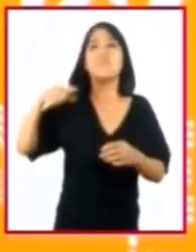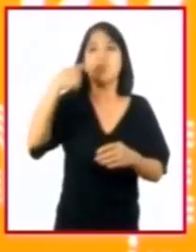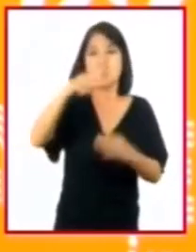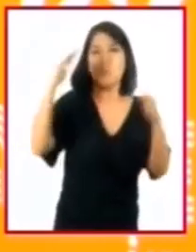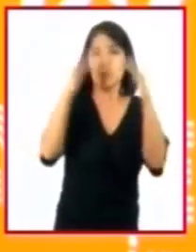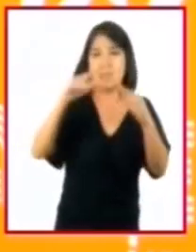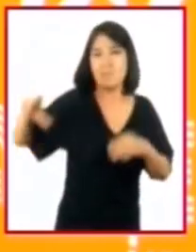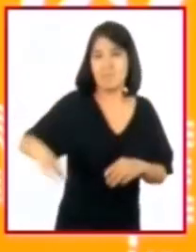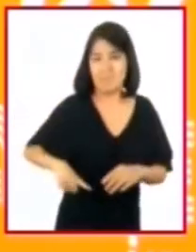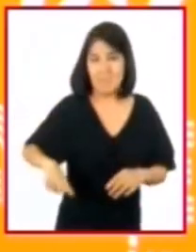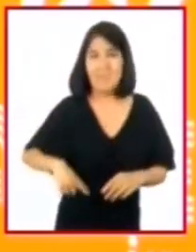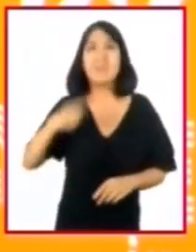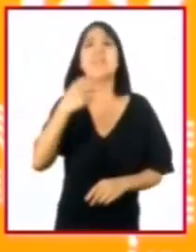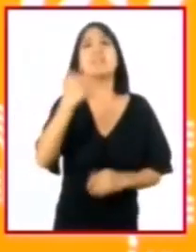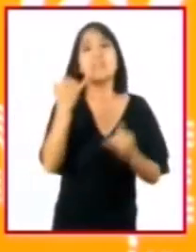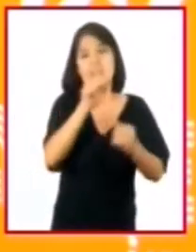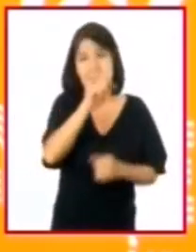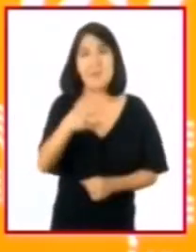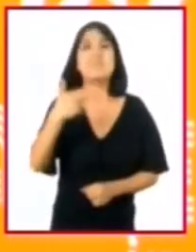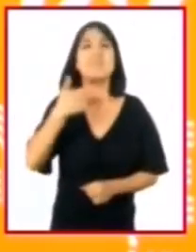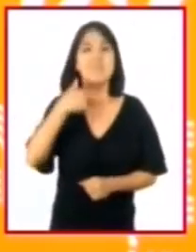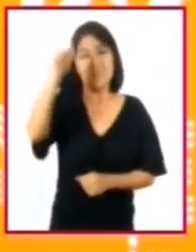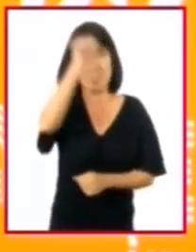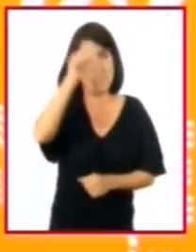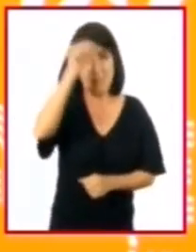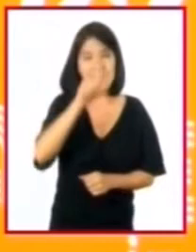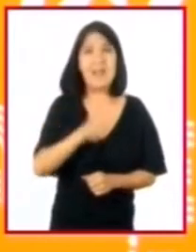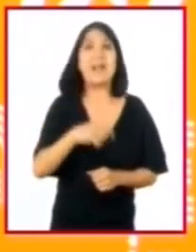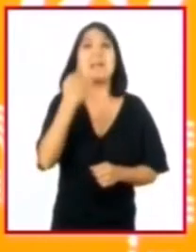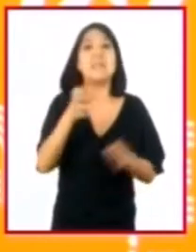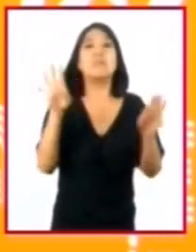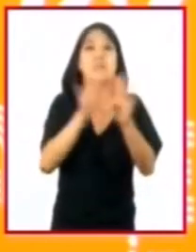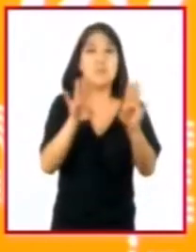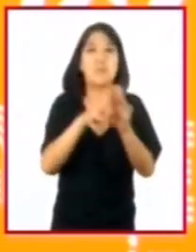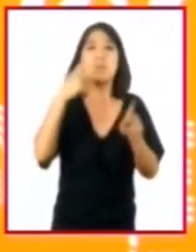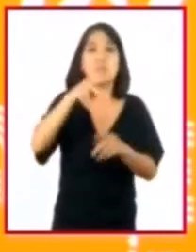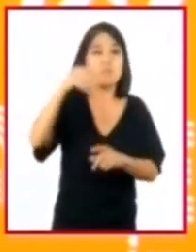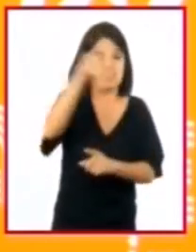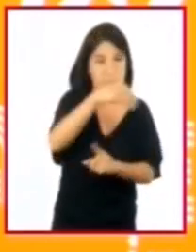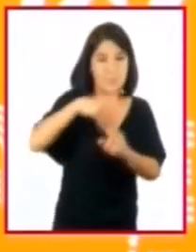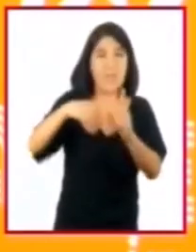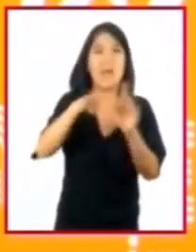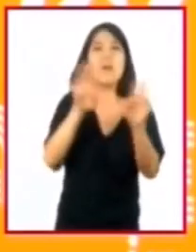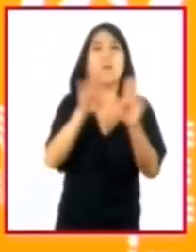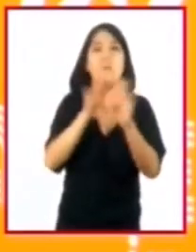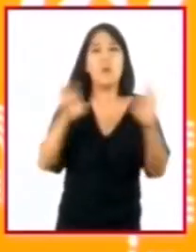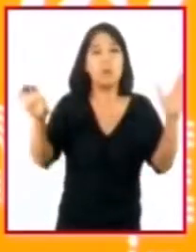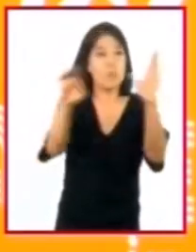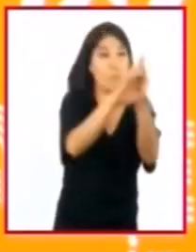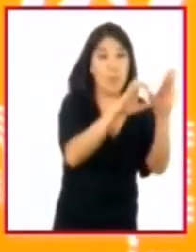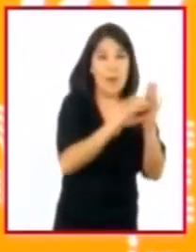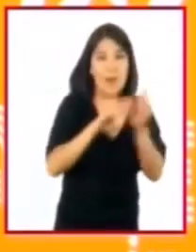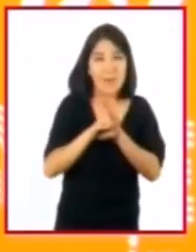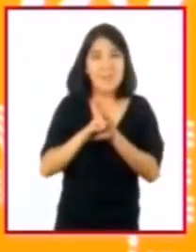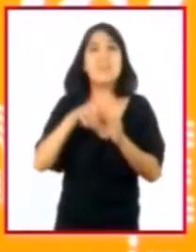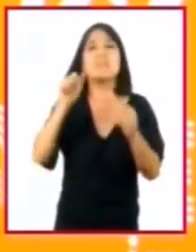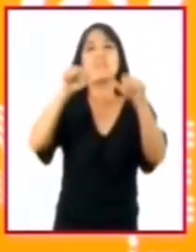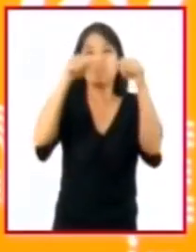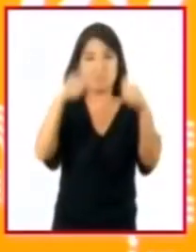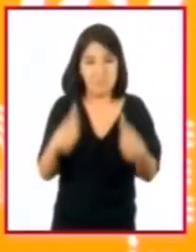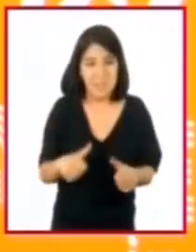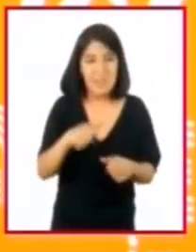y sacerdotes. Más alejadas, las zonas donde se localizaban las habitaciones de los campesinos, artesanos